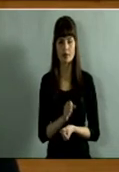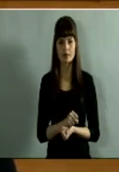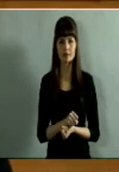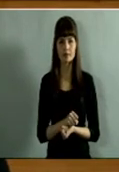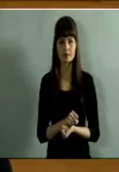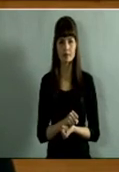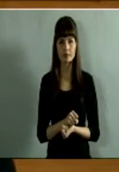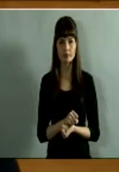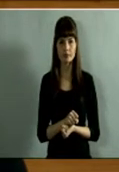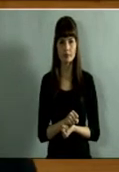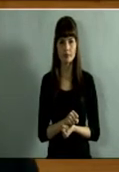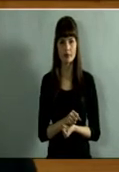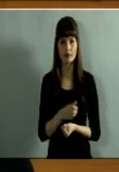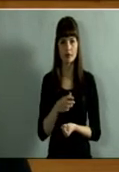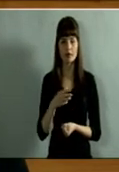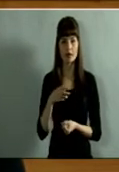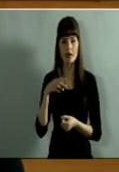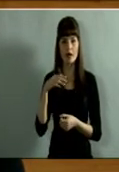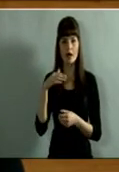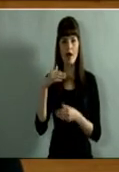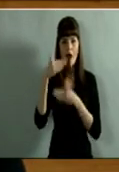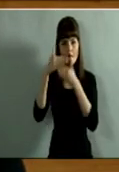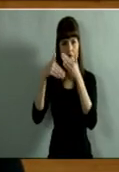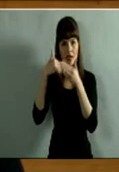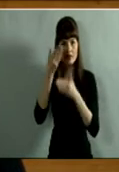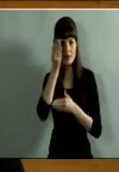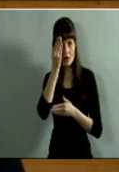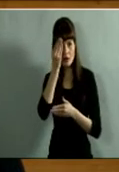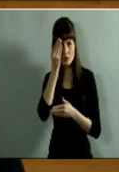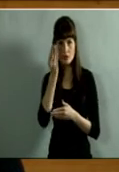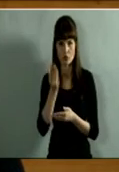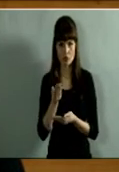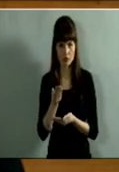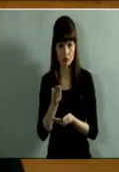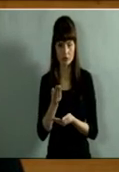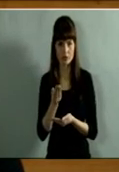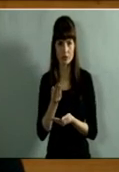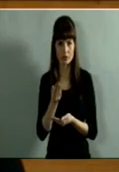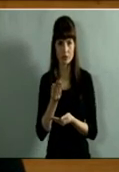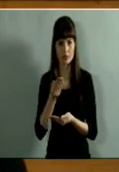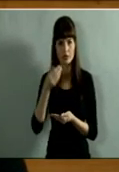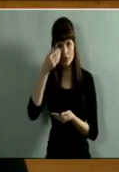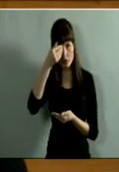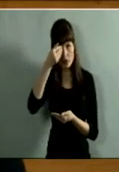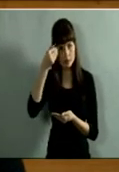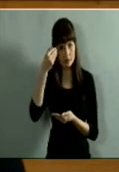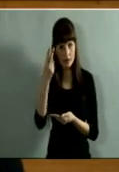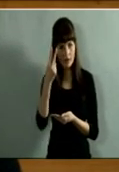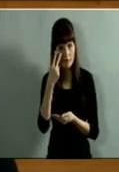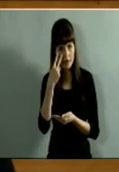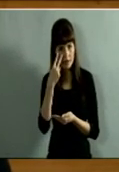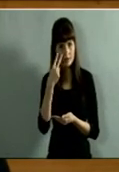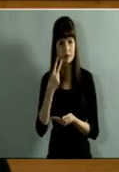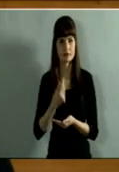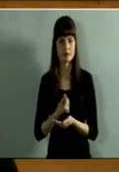cuando tenía vendados los ojos, cuando me abrieron para poder ver,